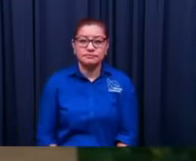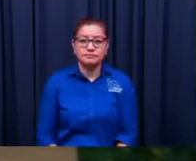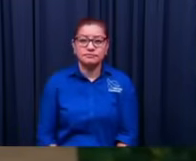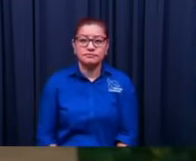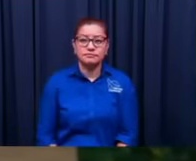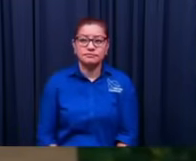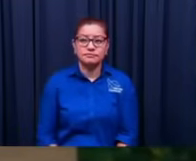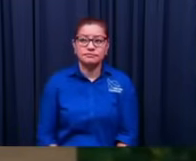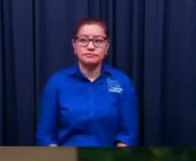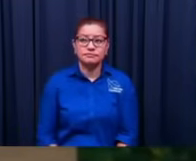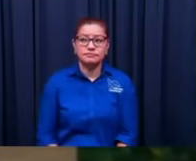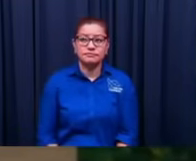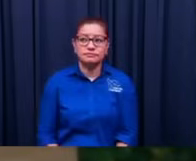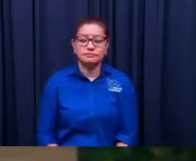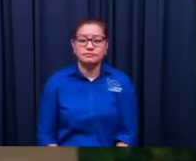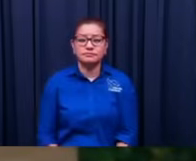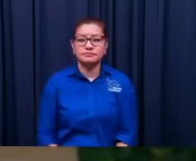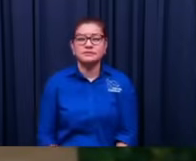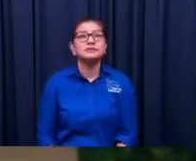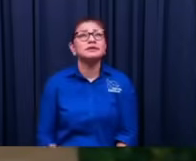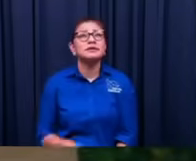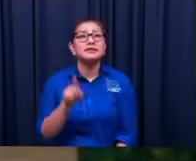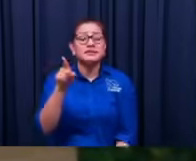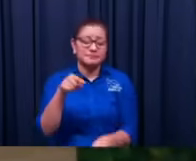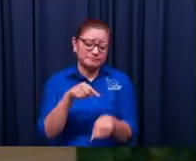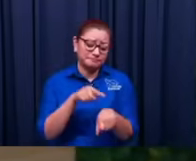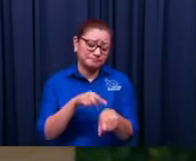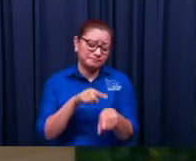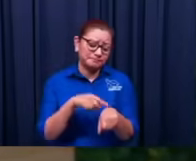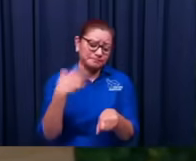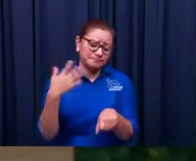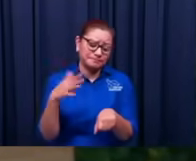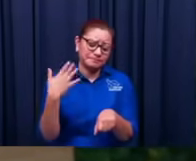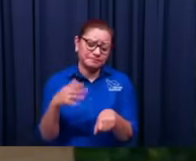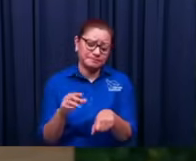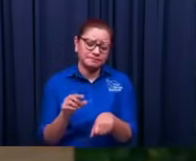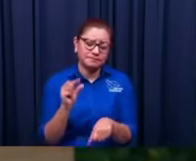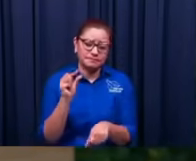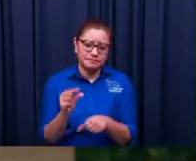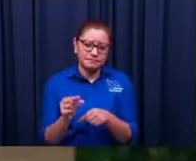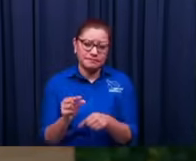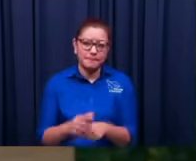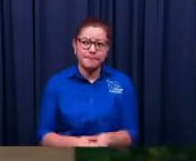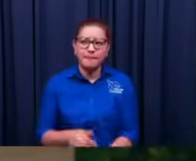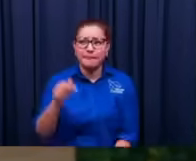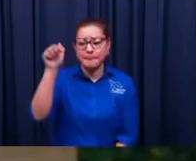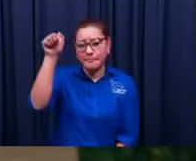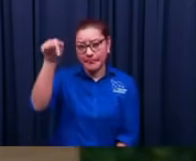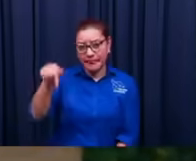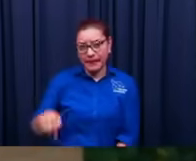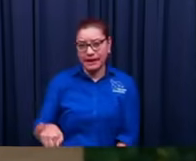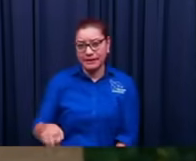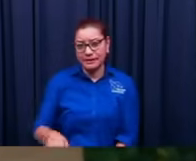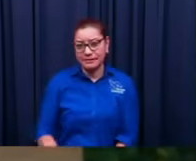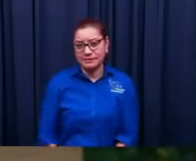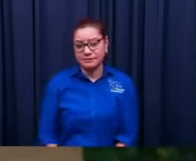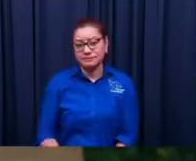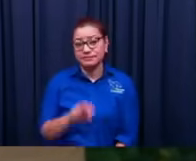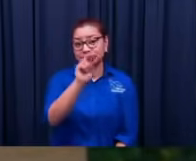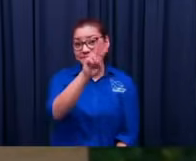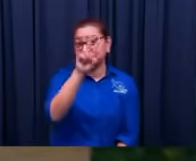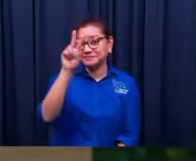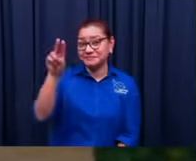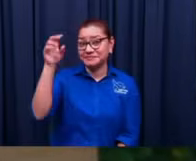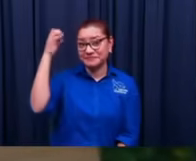Como solo me quedan para finalizar hoy, 22 de enero